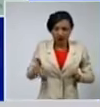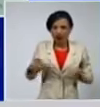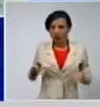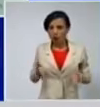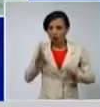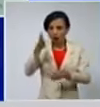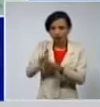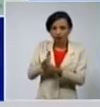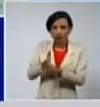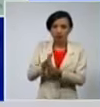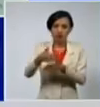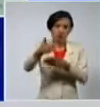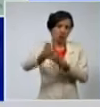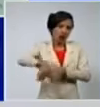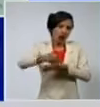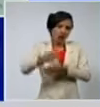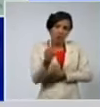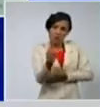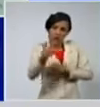otro.